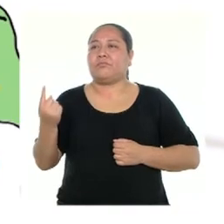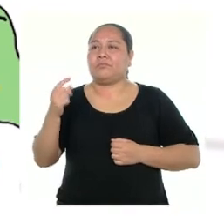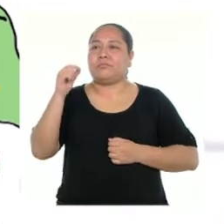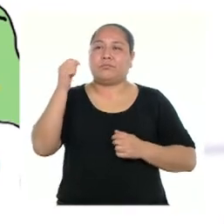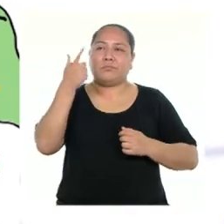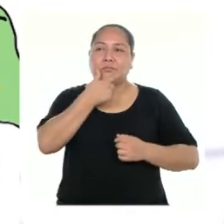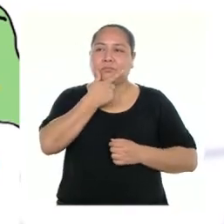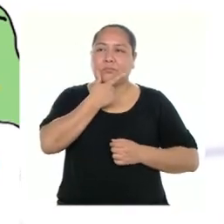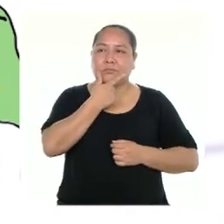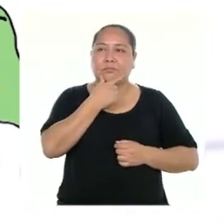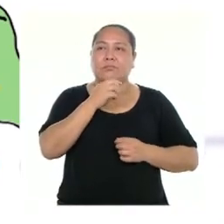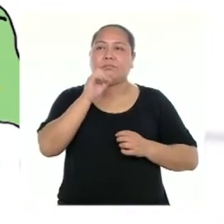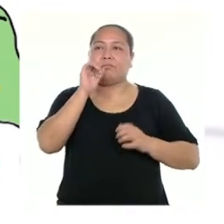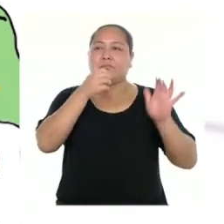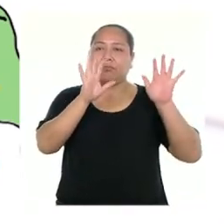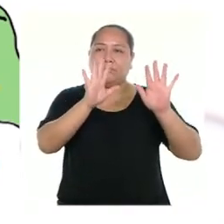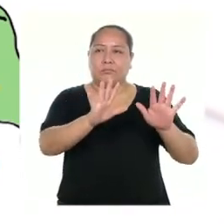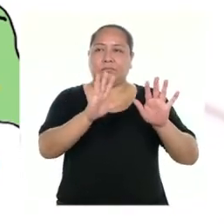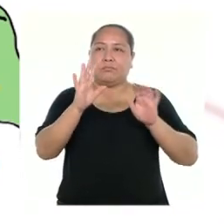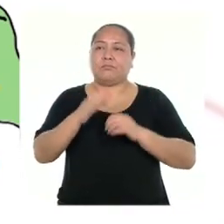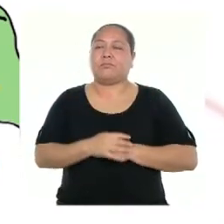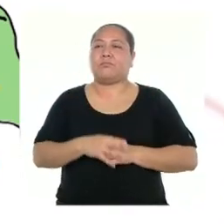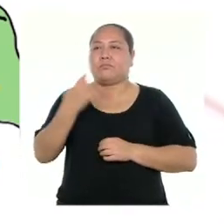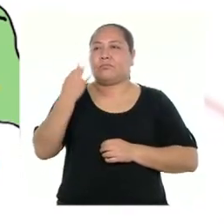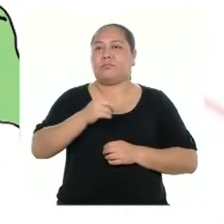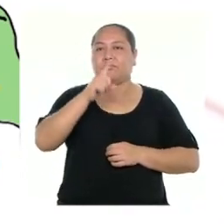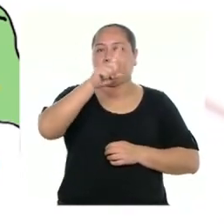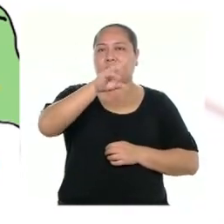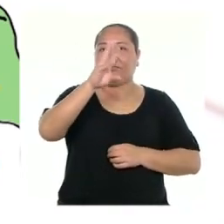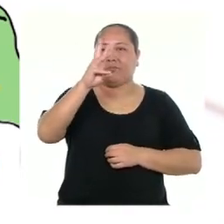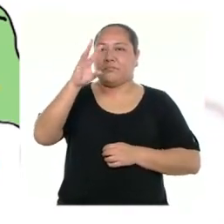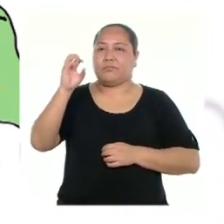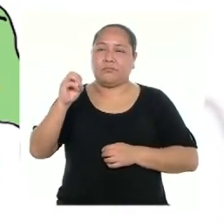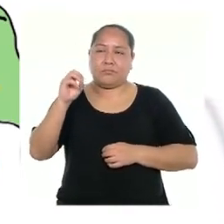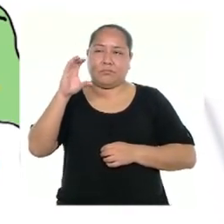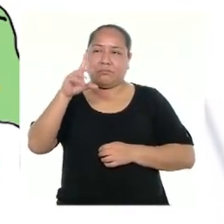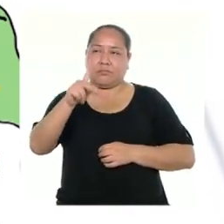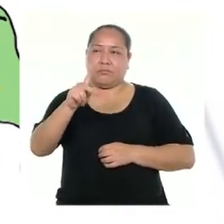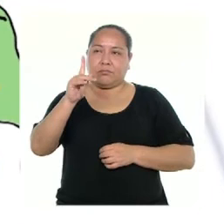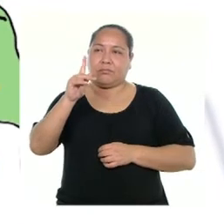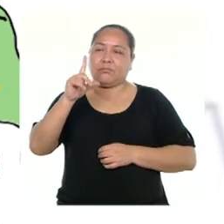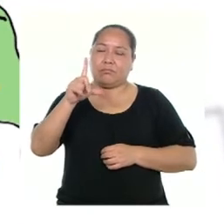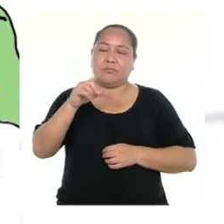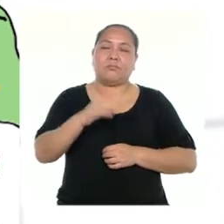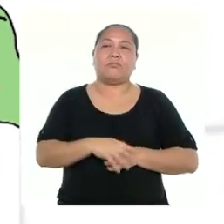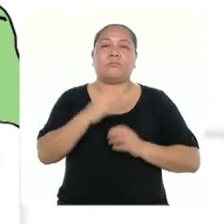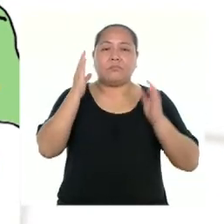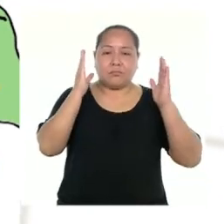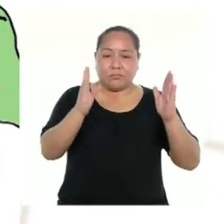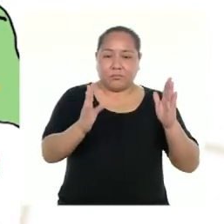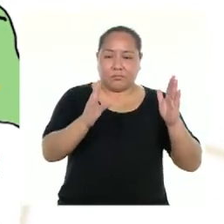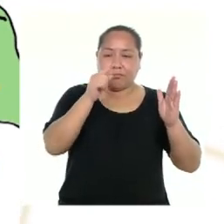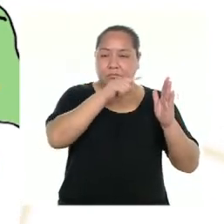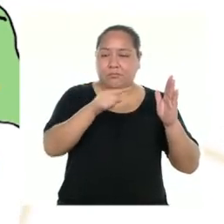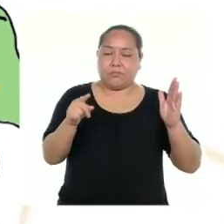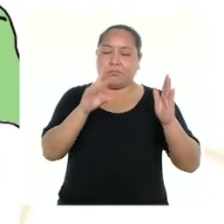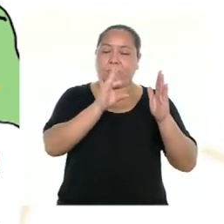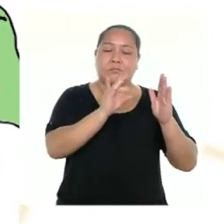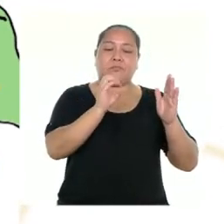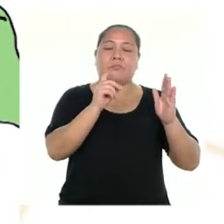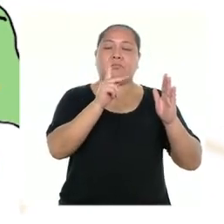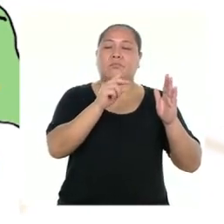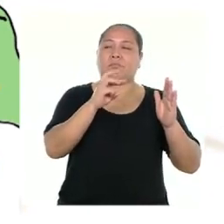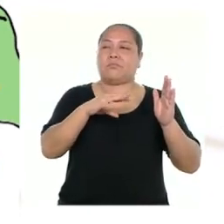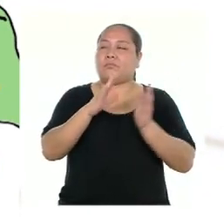centímetros. En la realidad mide 160 kilómetros porque cada segmento amarillo representa 80 kilómetros. Esa longitud